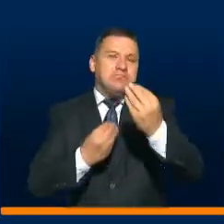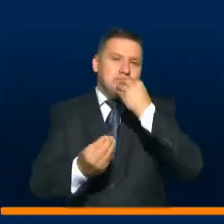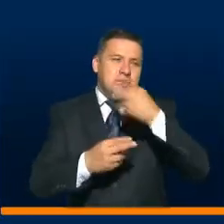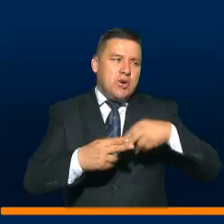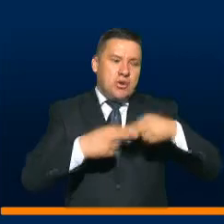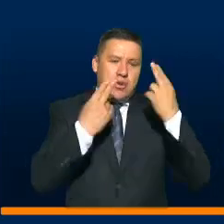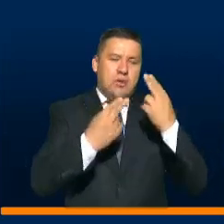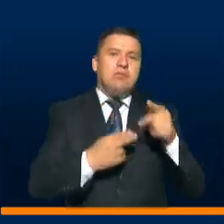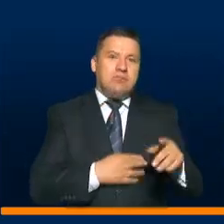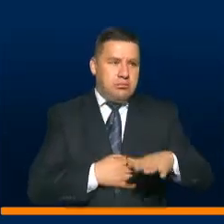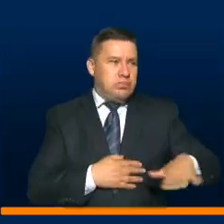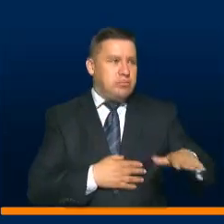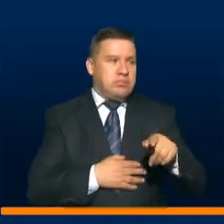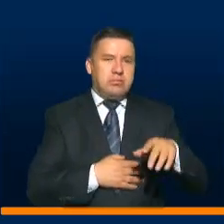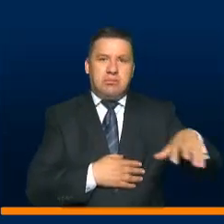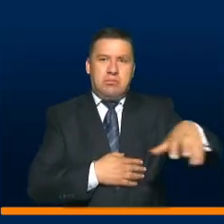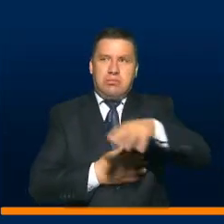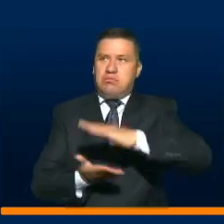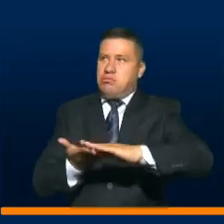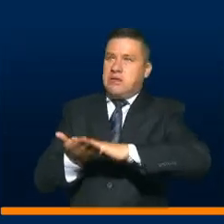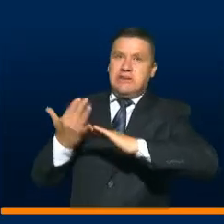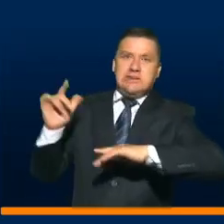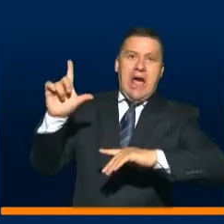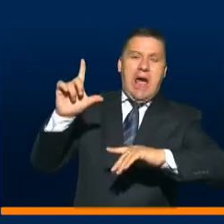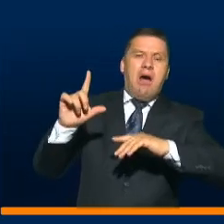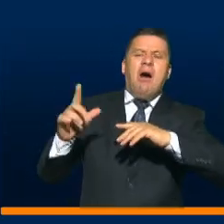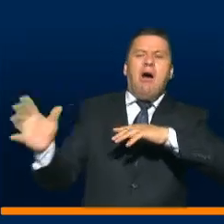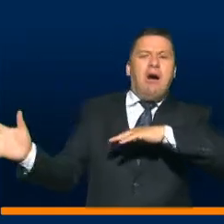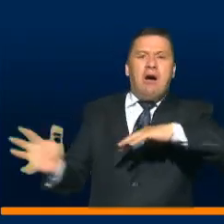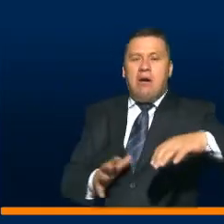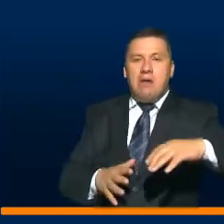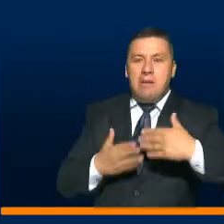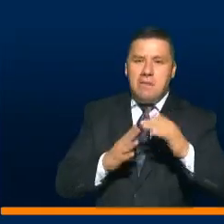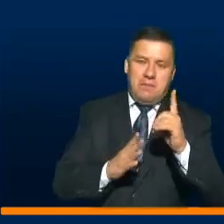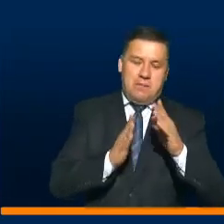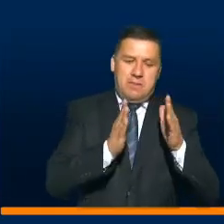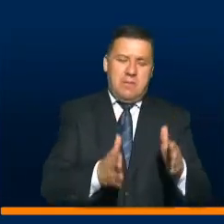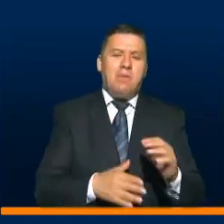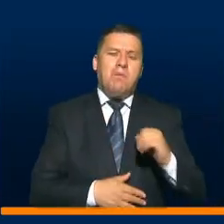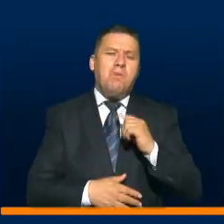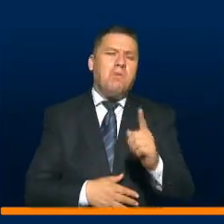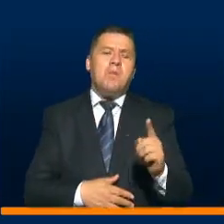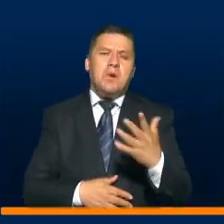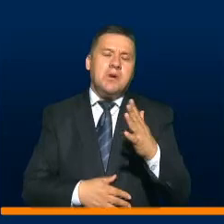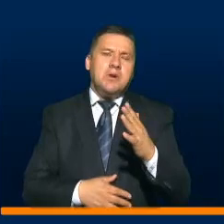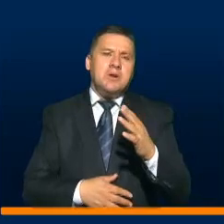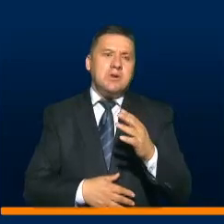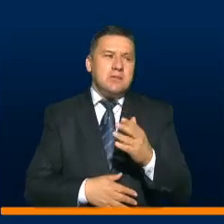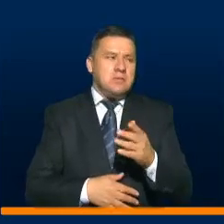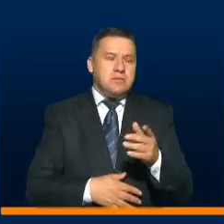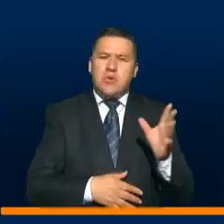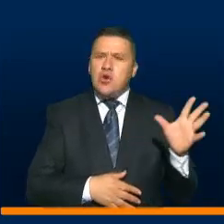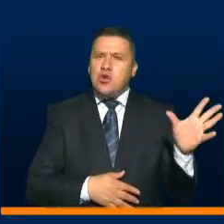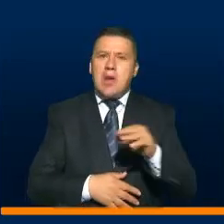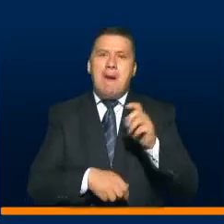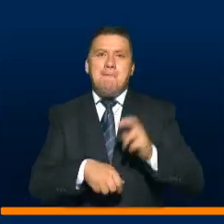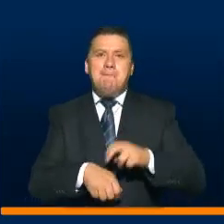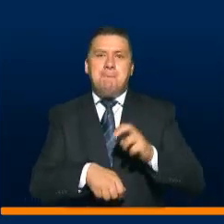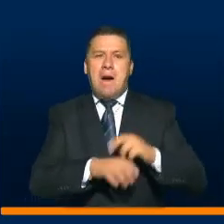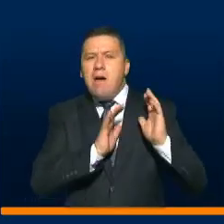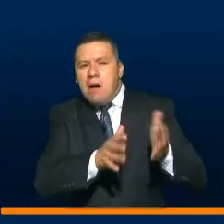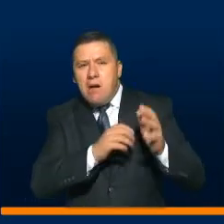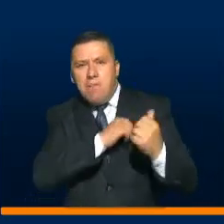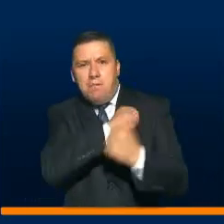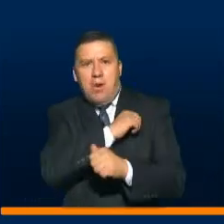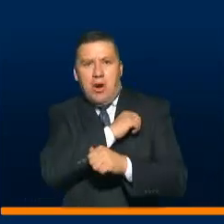de Tuna, en donde vamos a tener la posibilidad, en una primera fase, que fue la que inauguramos, de tener la recepción de toda la papa y cebolla